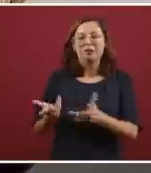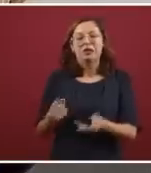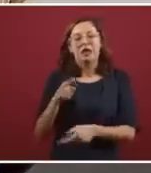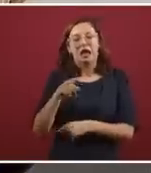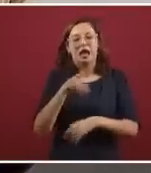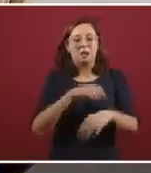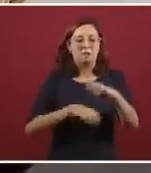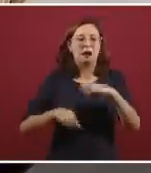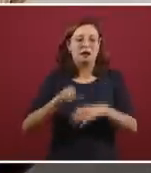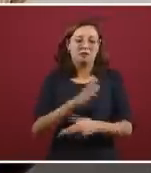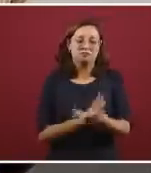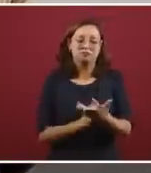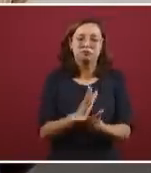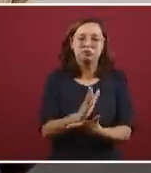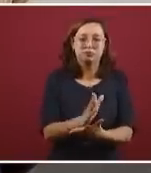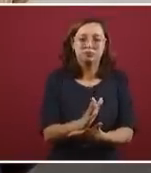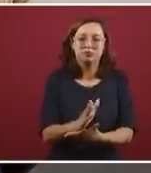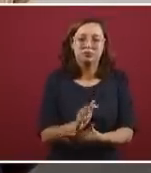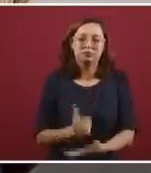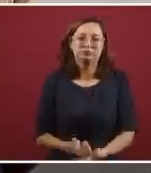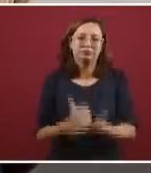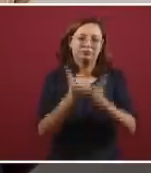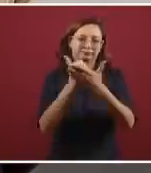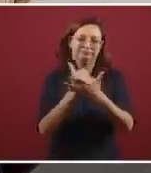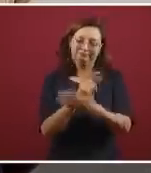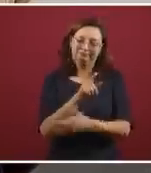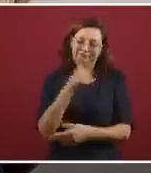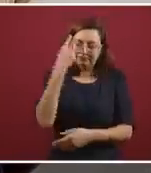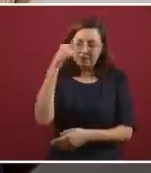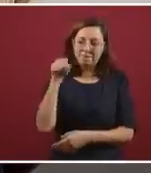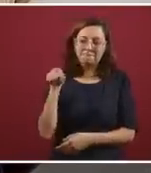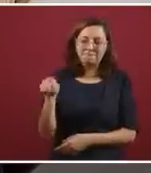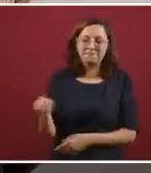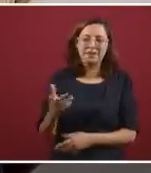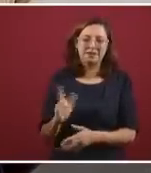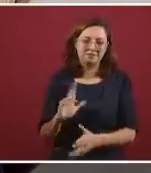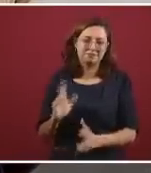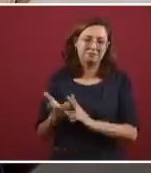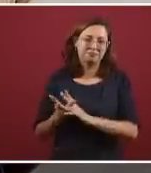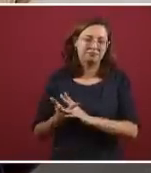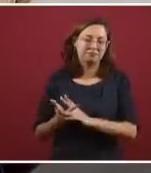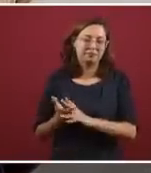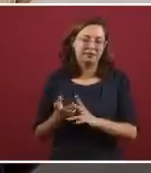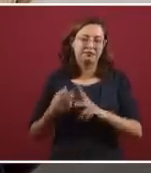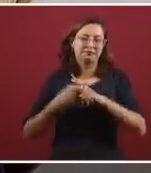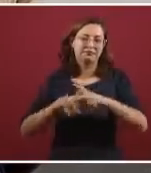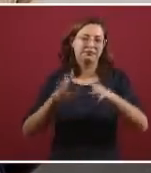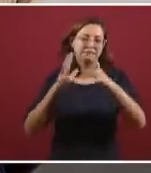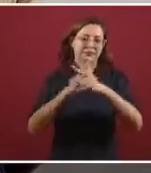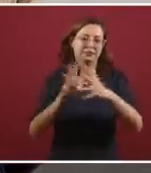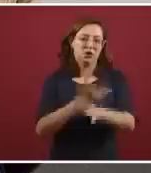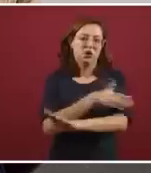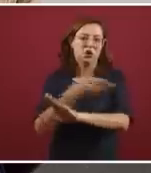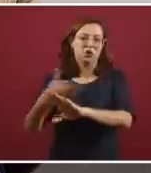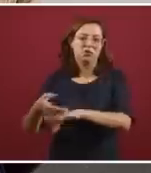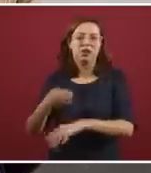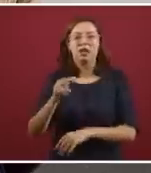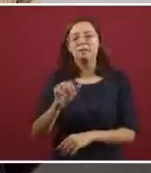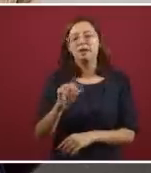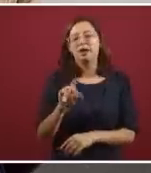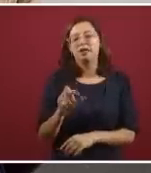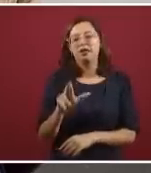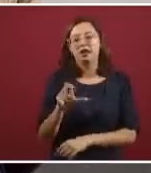intervino en qué el golpe de estado contra la madera